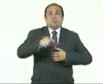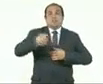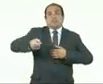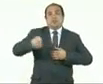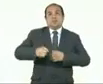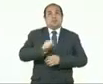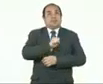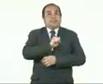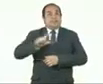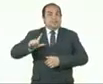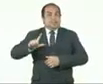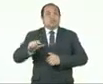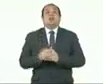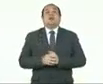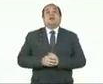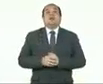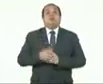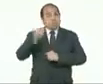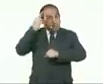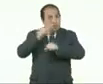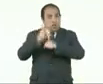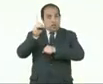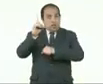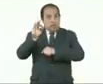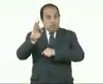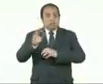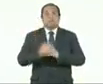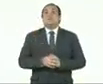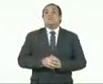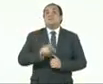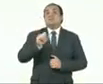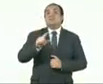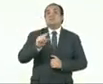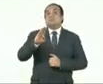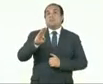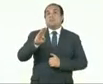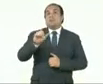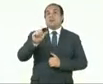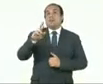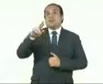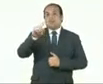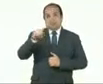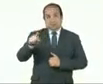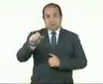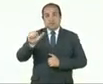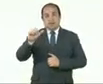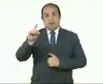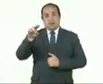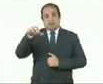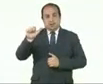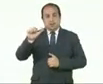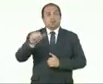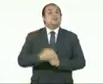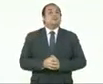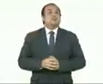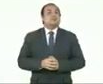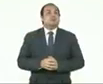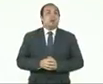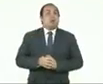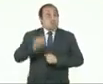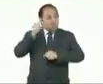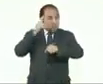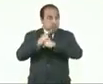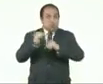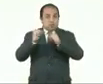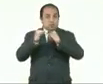Estela Damián, directora del DIF, a Beatriz Adriana Olivares Pinal, directora